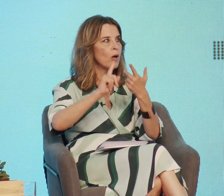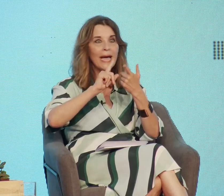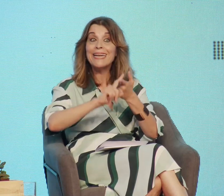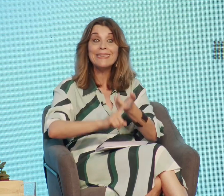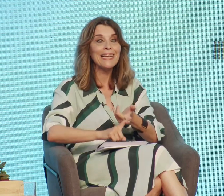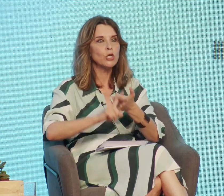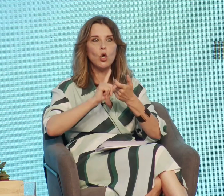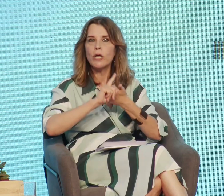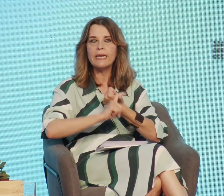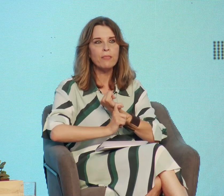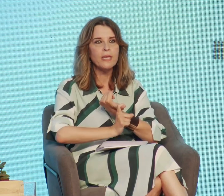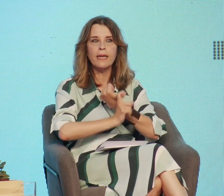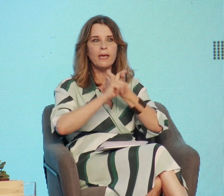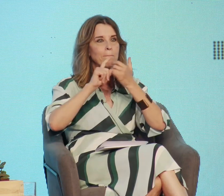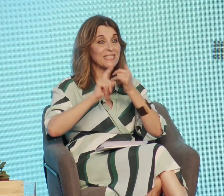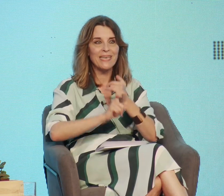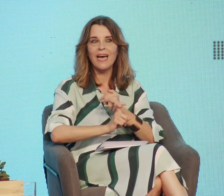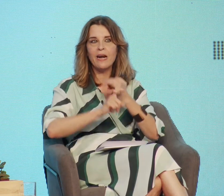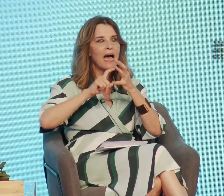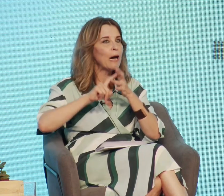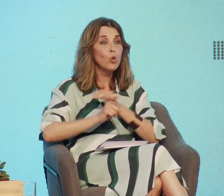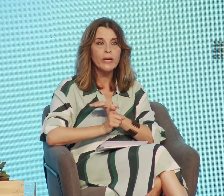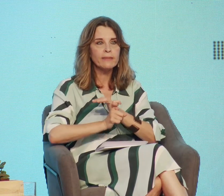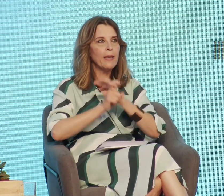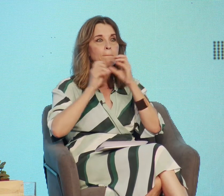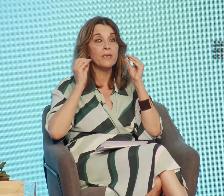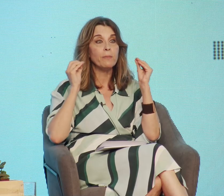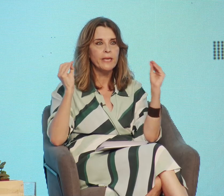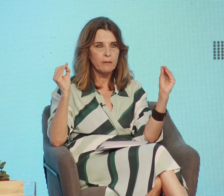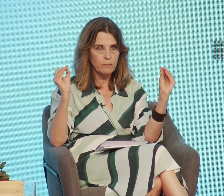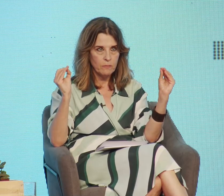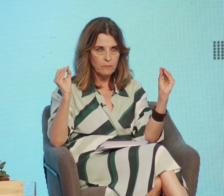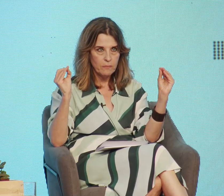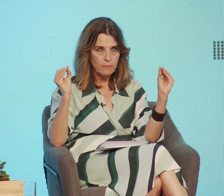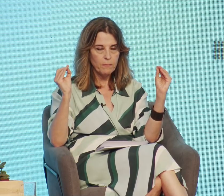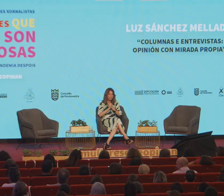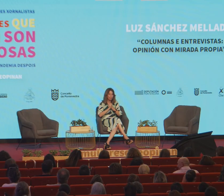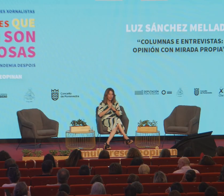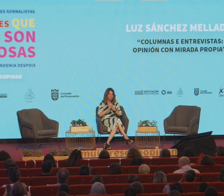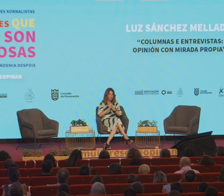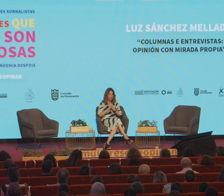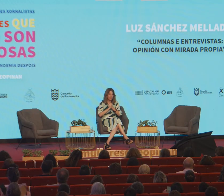perro, ir al teatro, ir al cine, pasear, aburrirte, vivir.